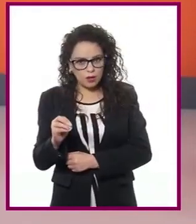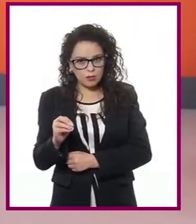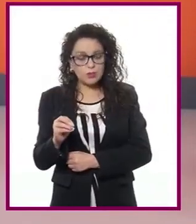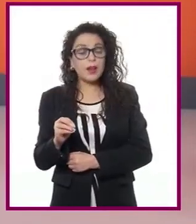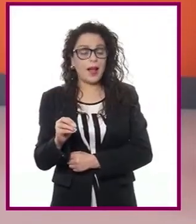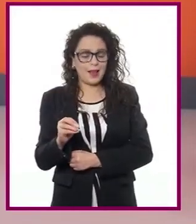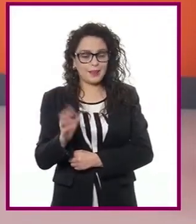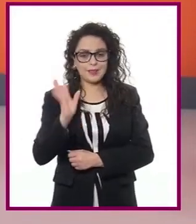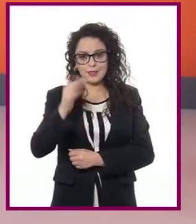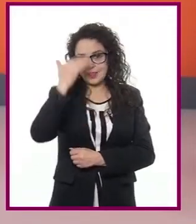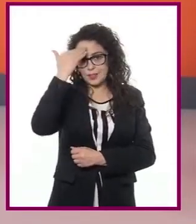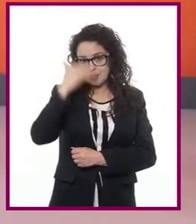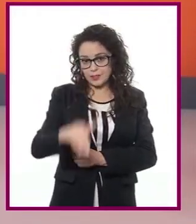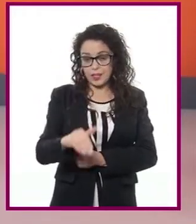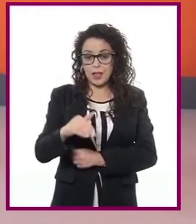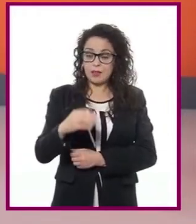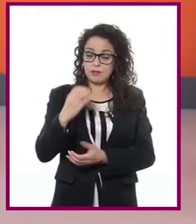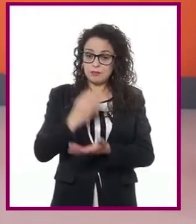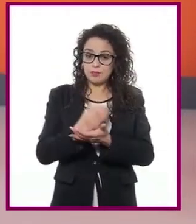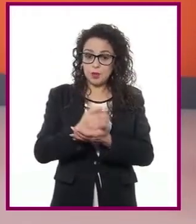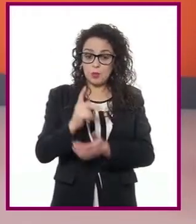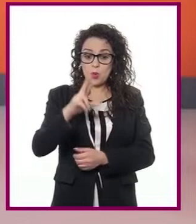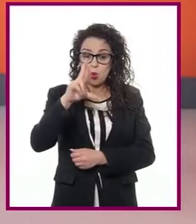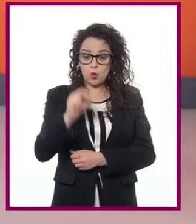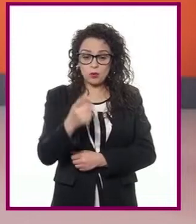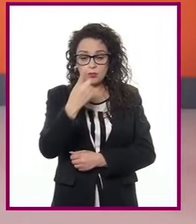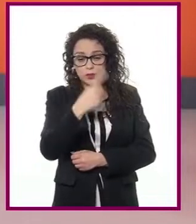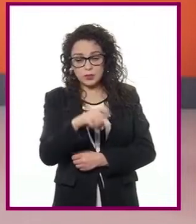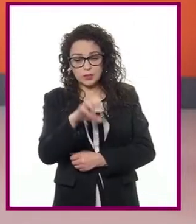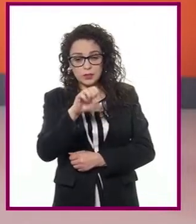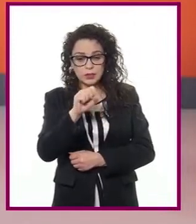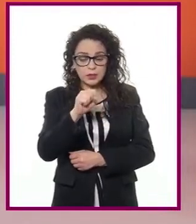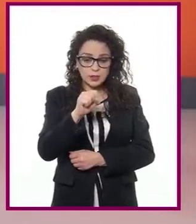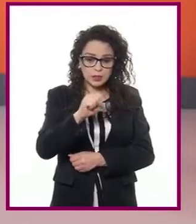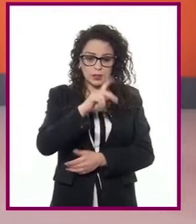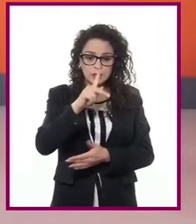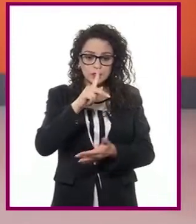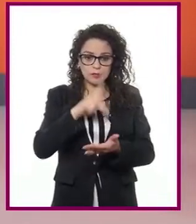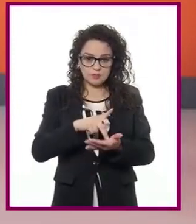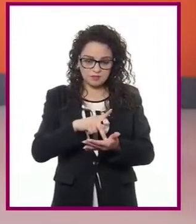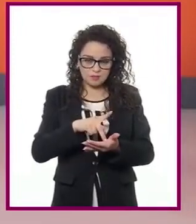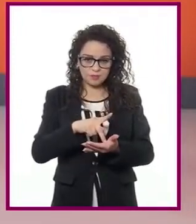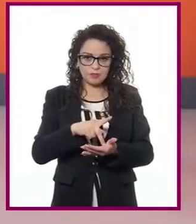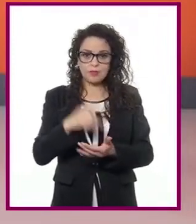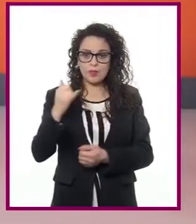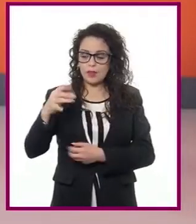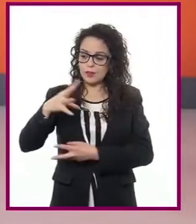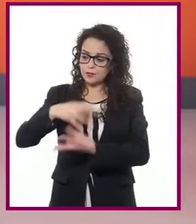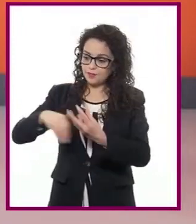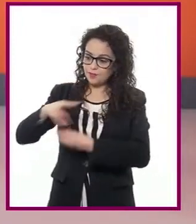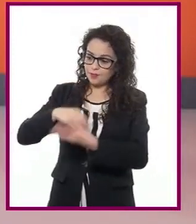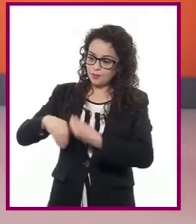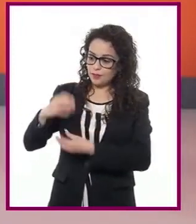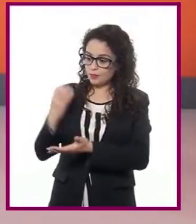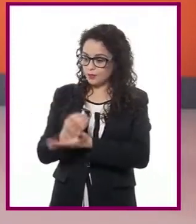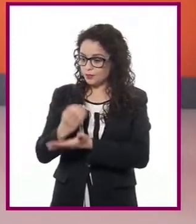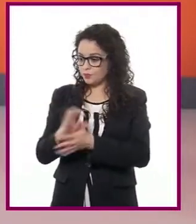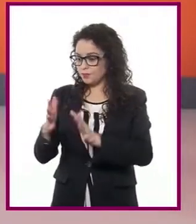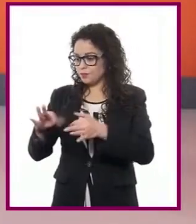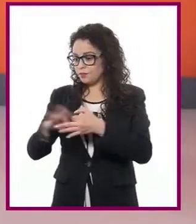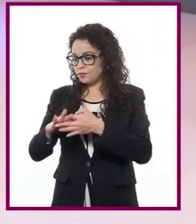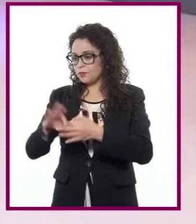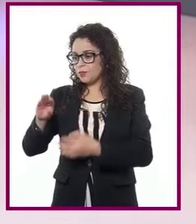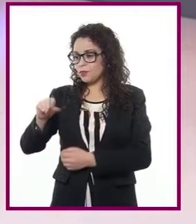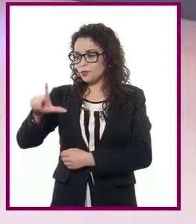puro oscila entre los 160 pesos por kilogramo y que el cobre reciclado está aproximadamente en